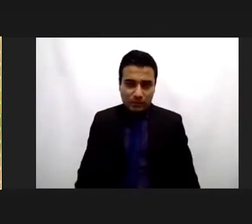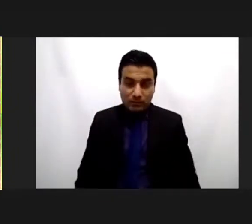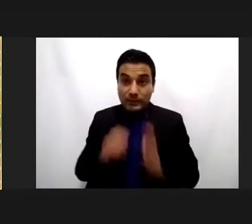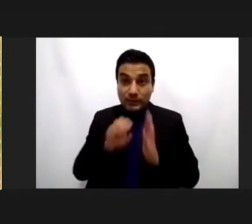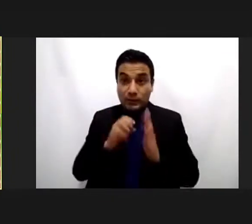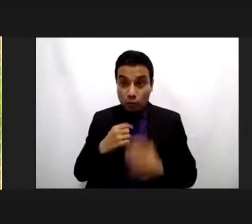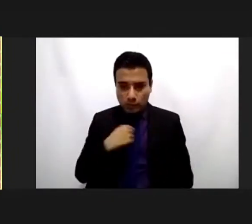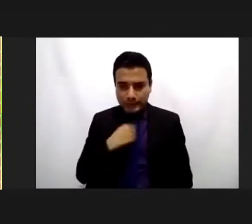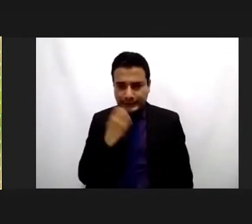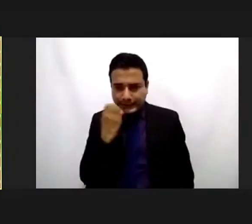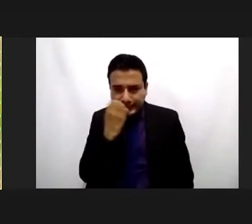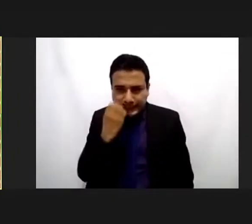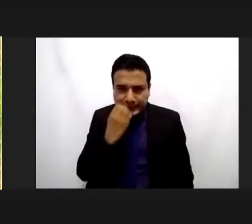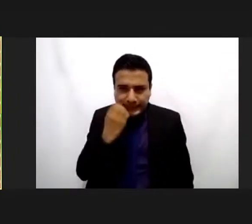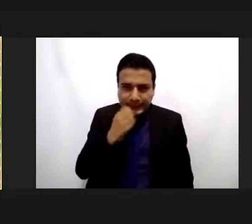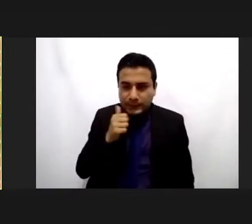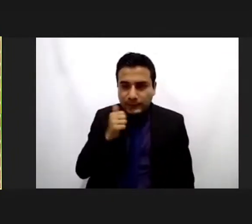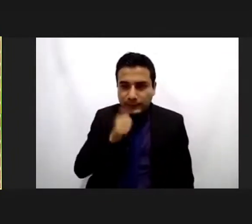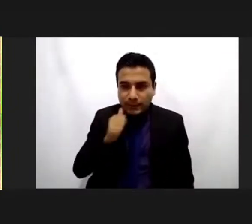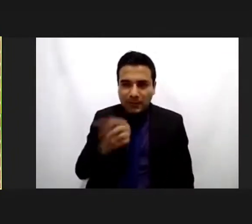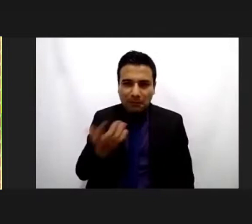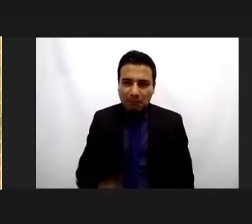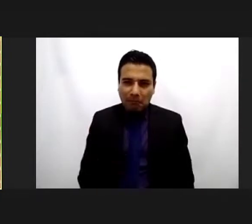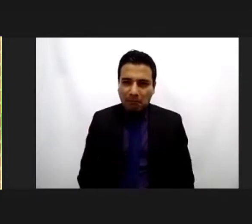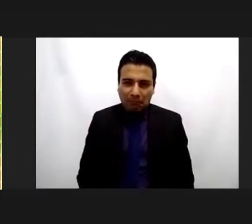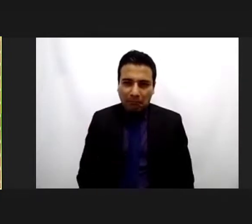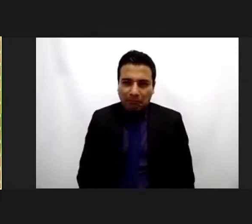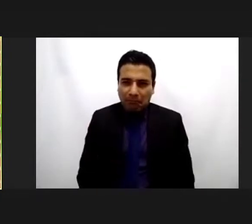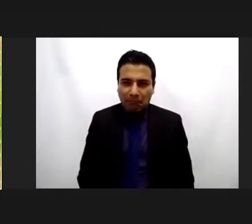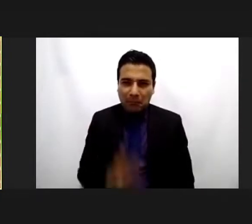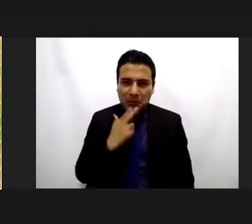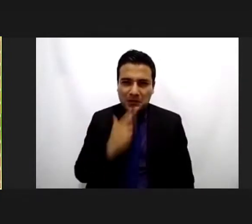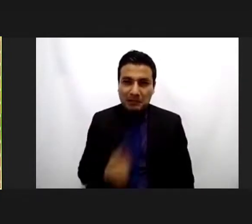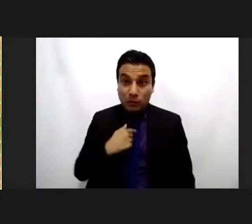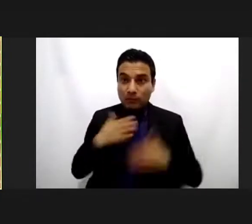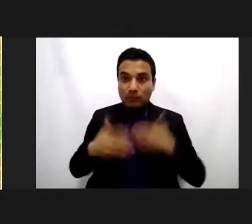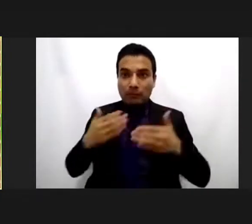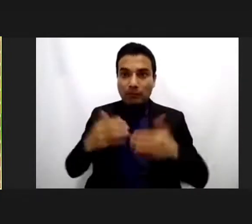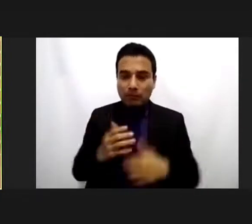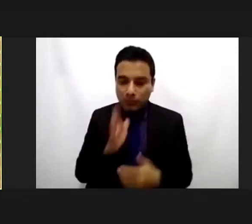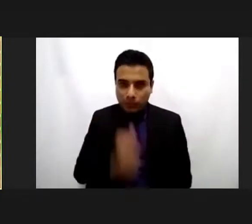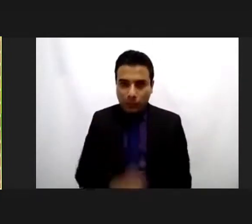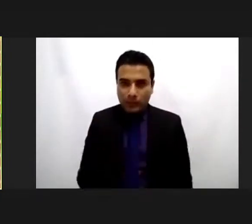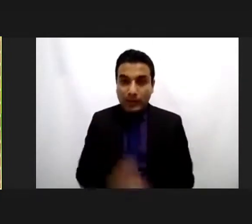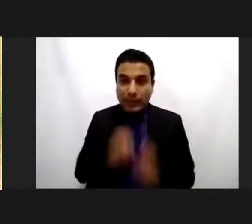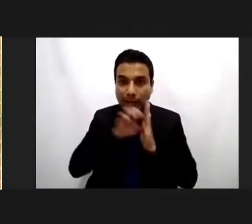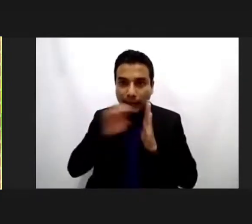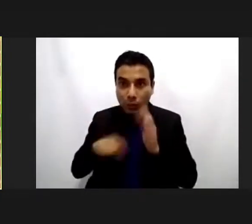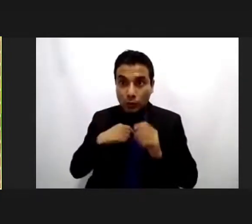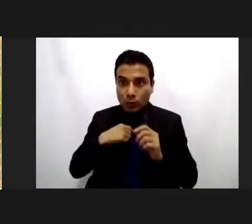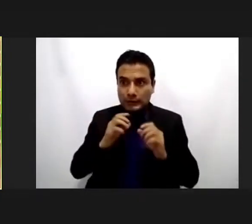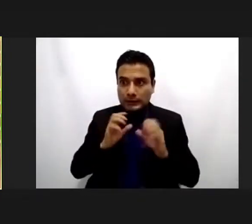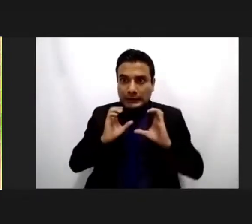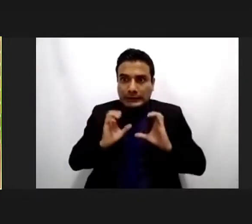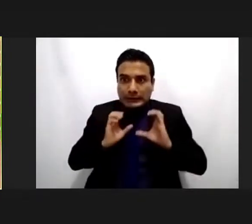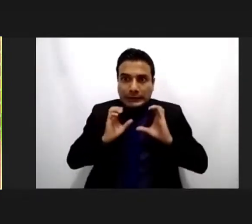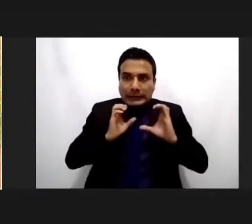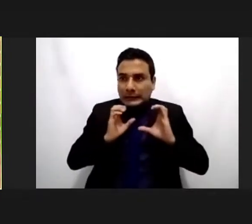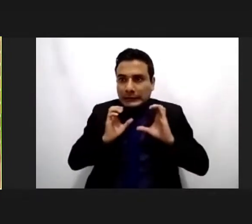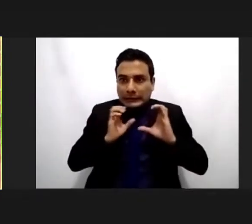fluir. Yo no puedo fluir si estoy pensando en no hacerlo mal. Pensá en bailar y lo vas a